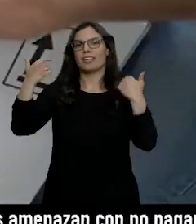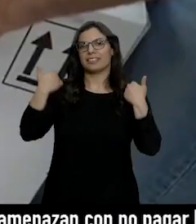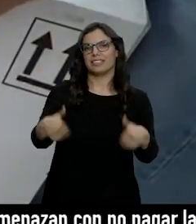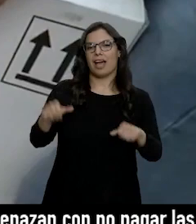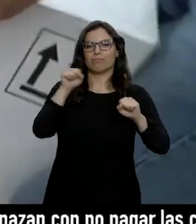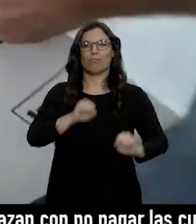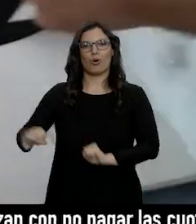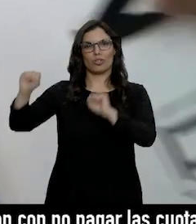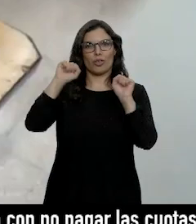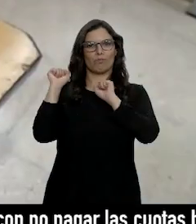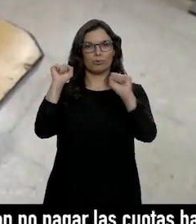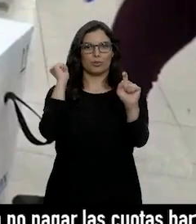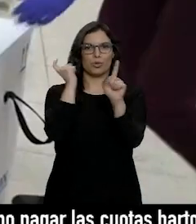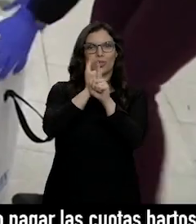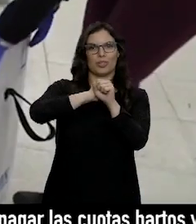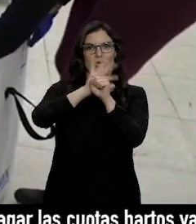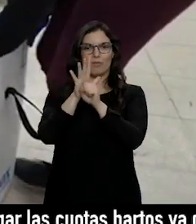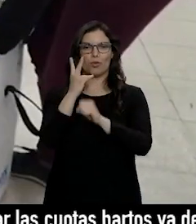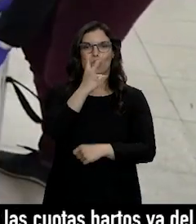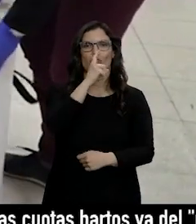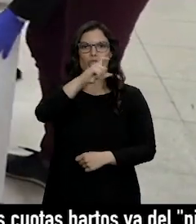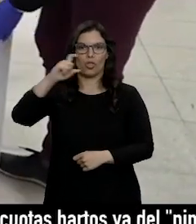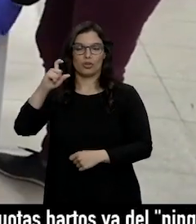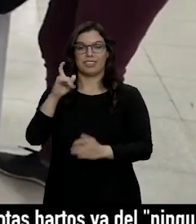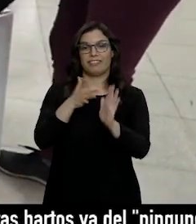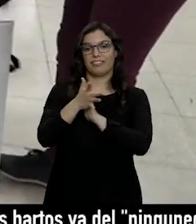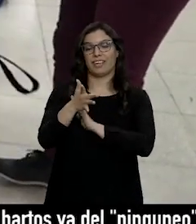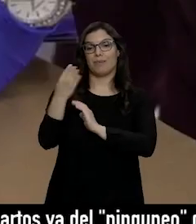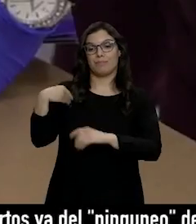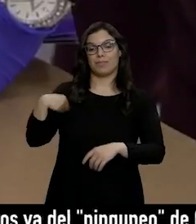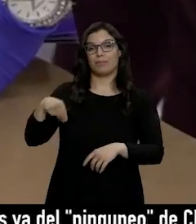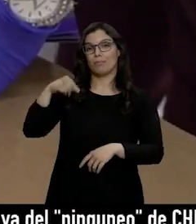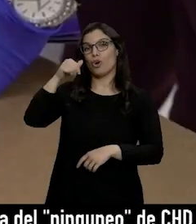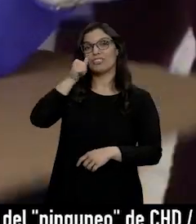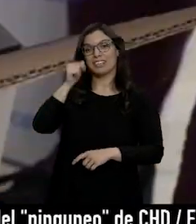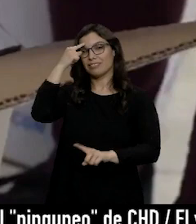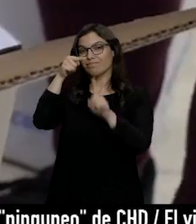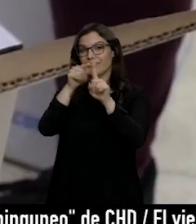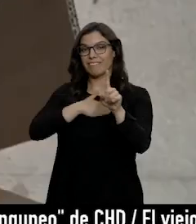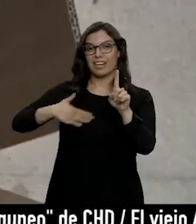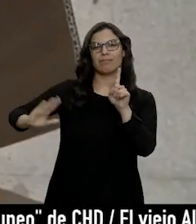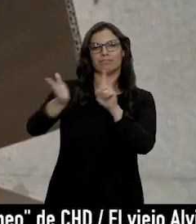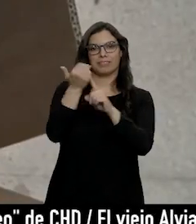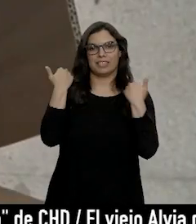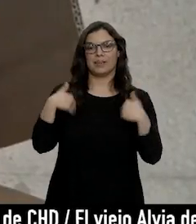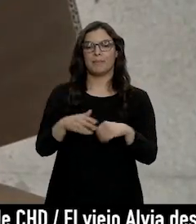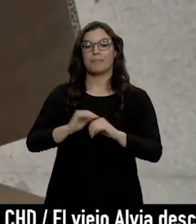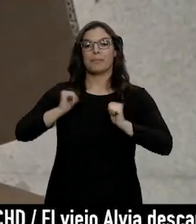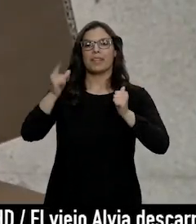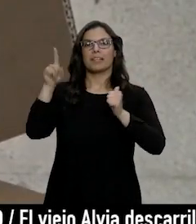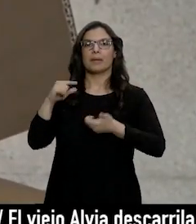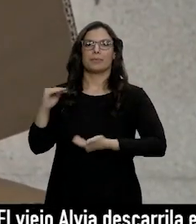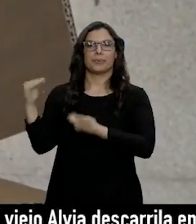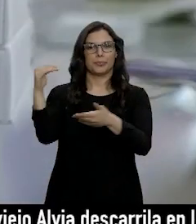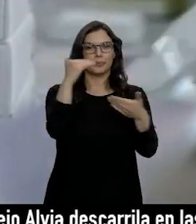ya inmunizadas con las 2 dosis, el segundo hito que planteó Pedro Sánchez. Además, se han empezado ya a repartir